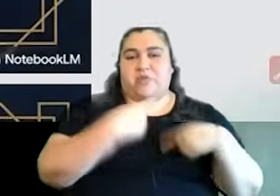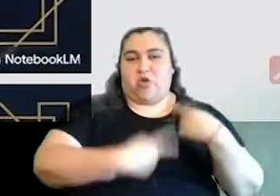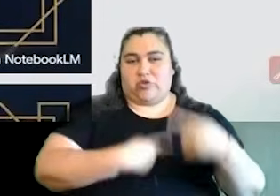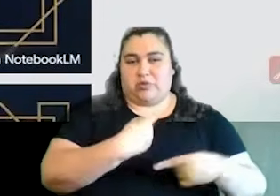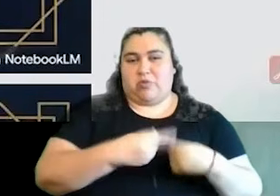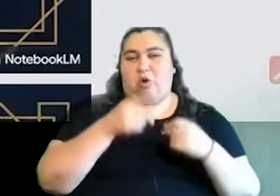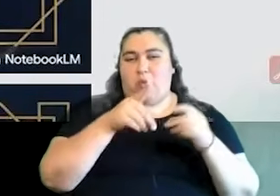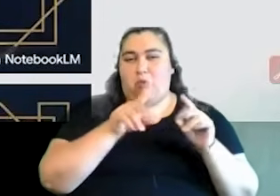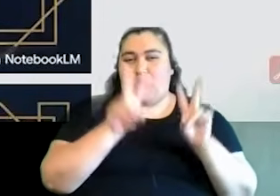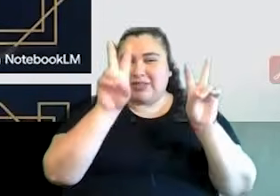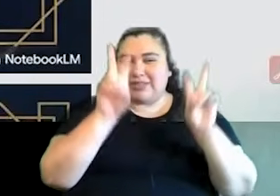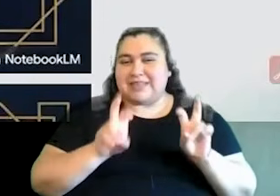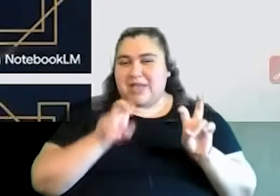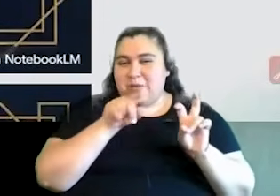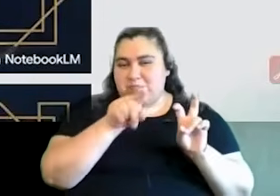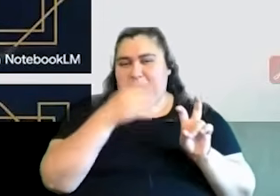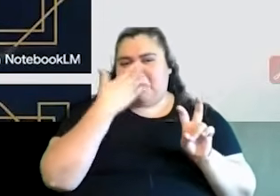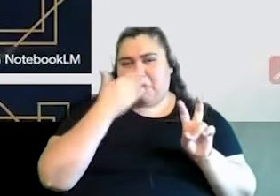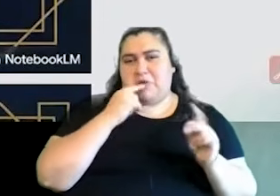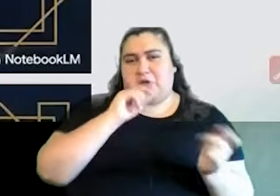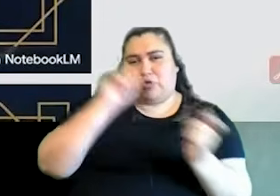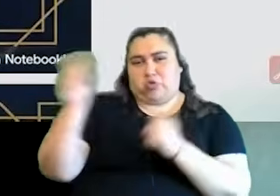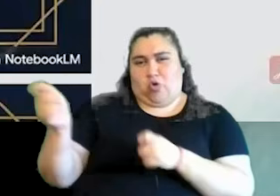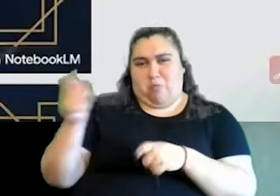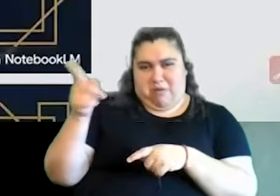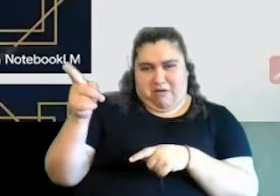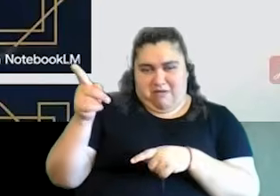título y darle lugar a Claudia, que va a hablar del título primero,